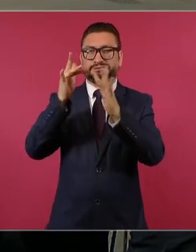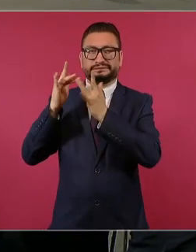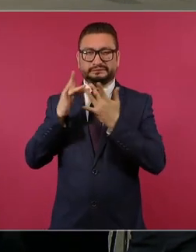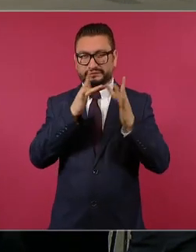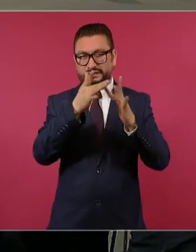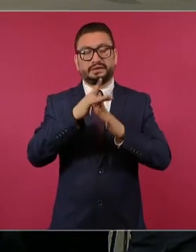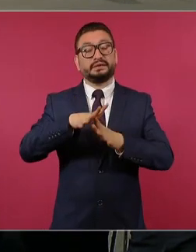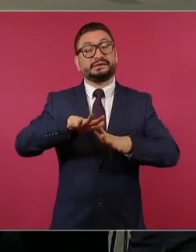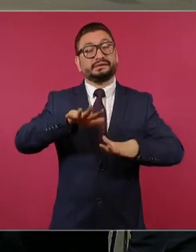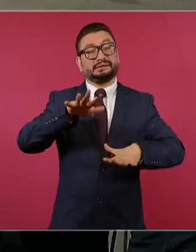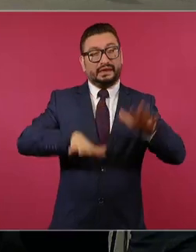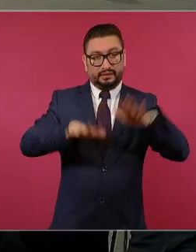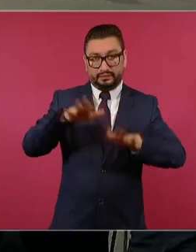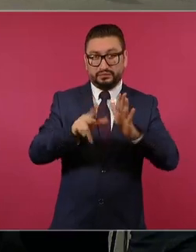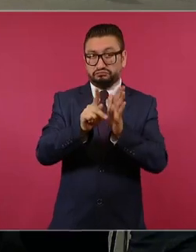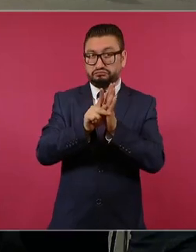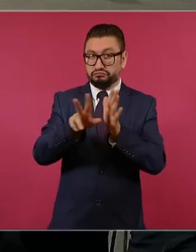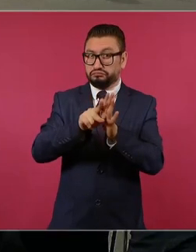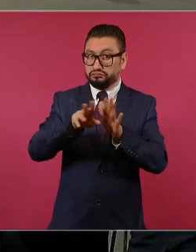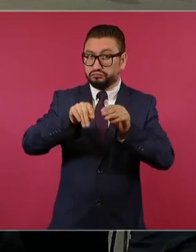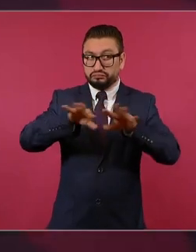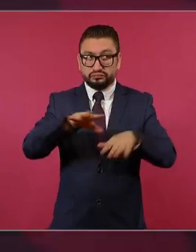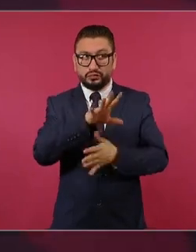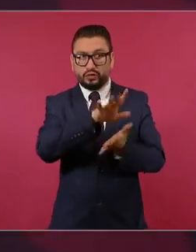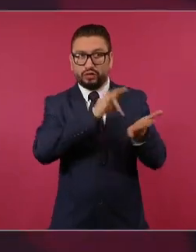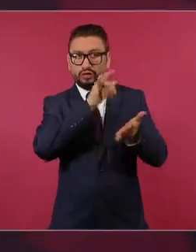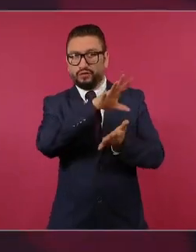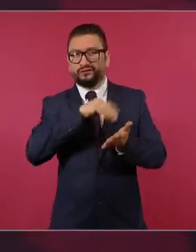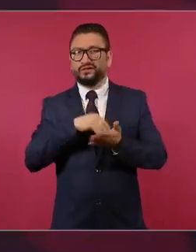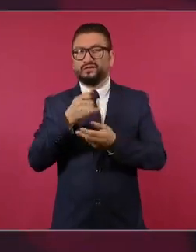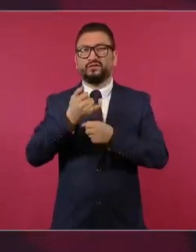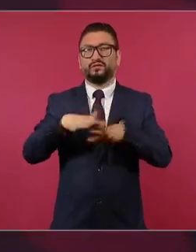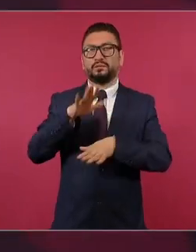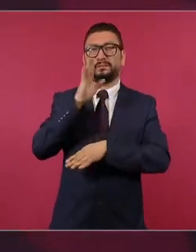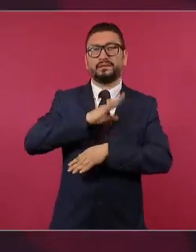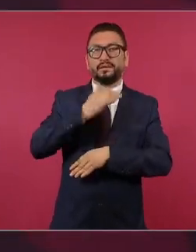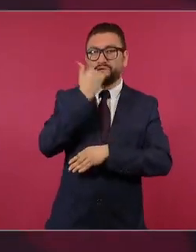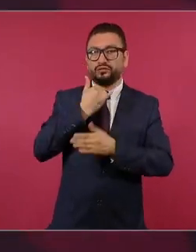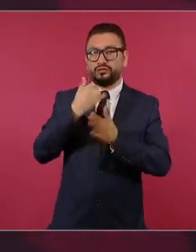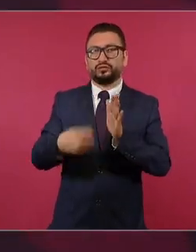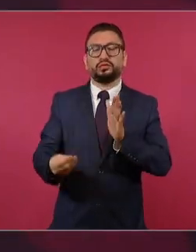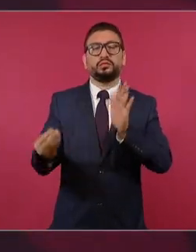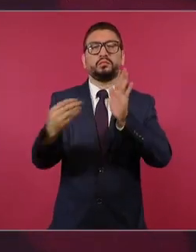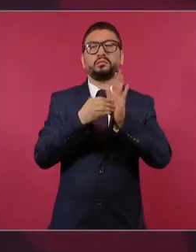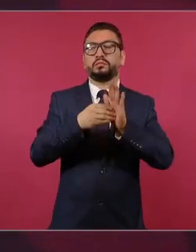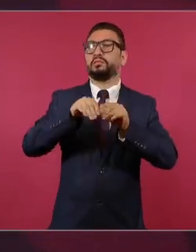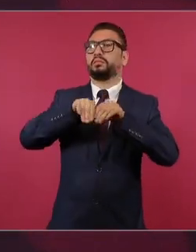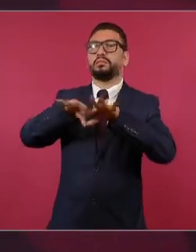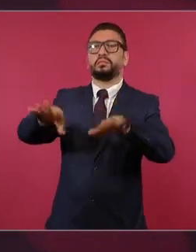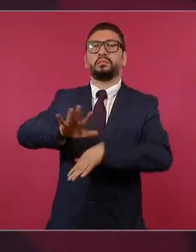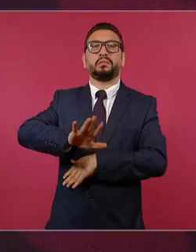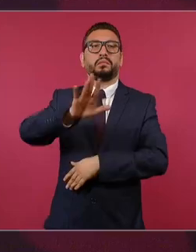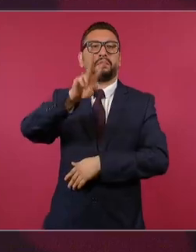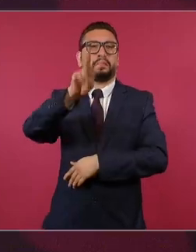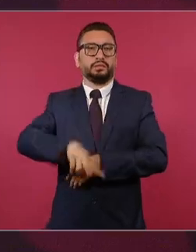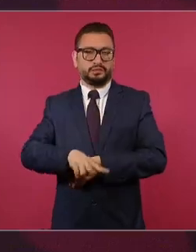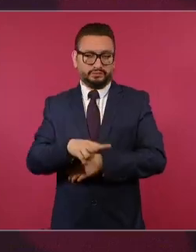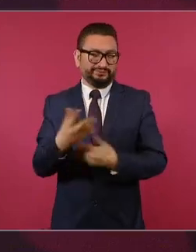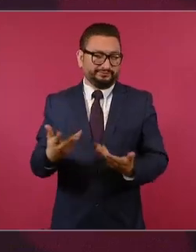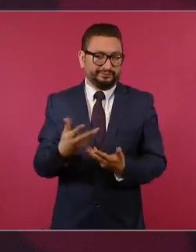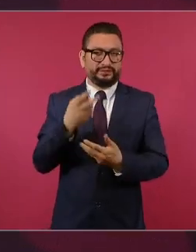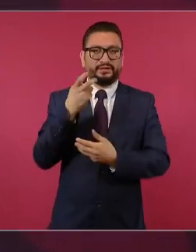muchas veces medios de comunicación retoman la desinformación y la publican como si fuera verdadera. Esta